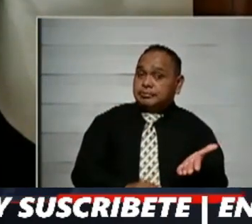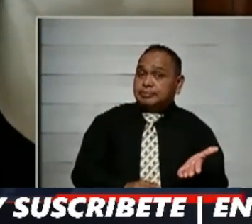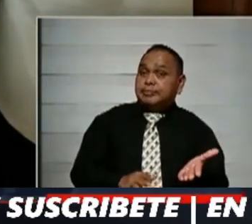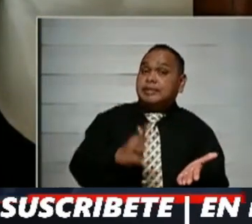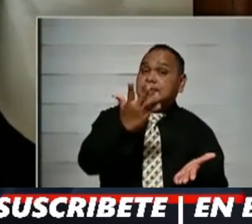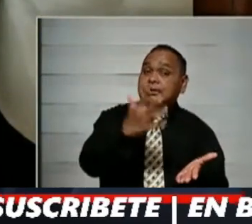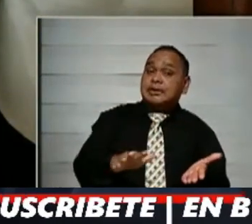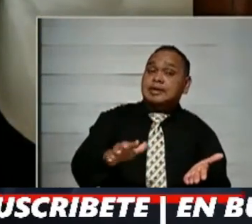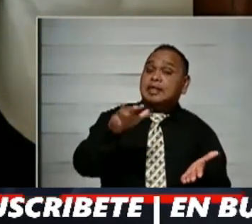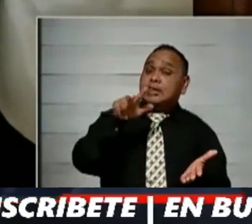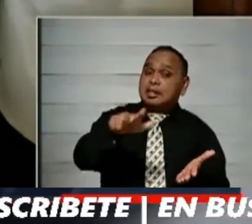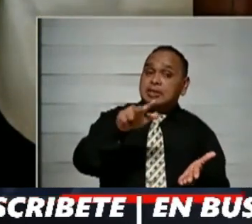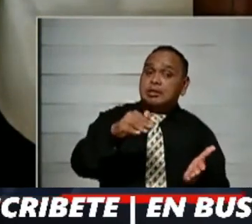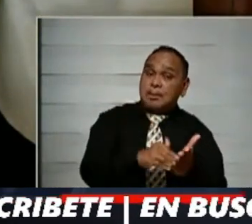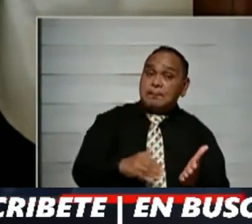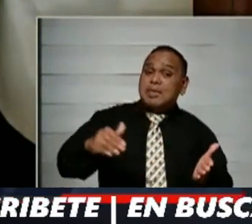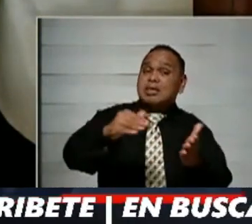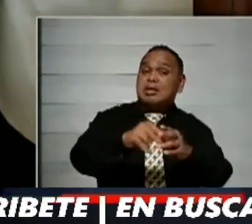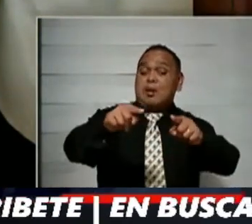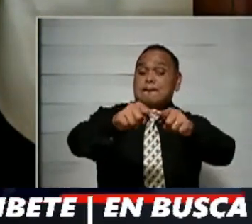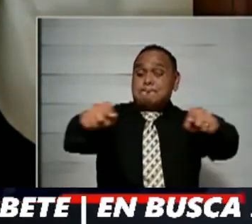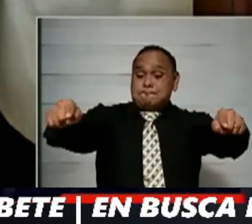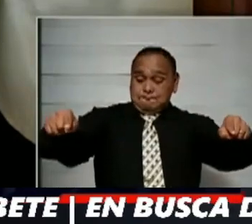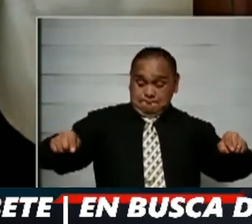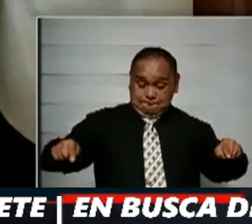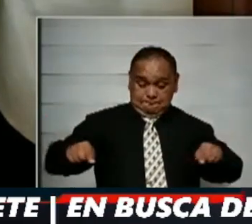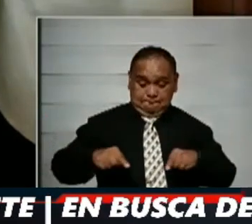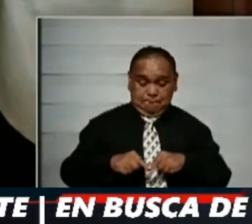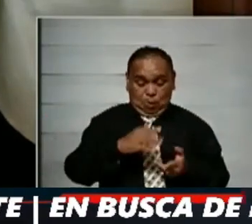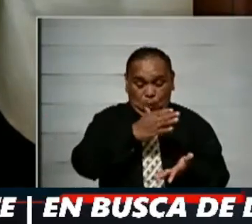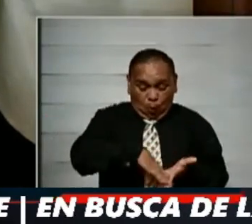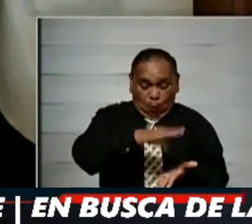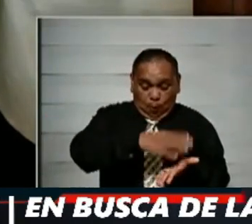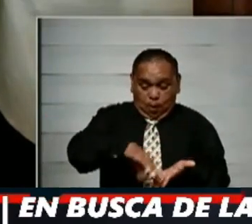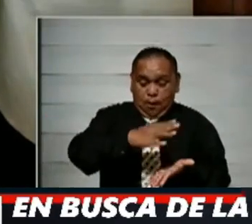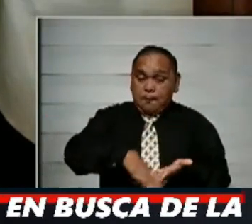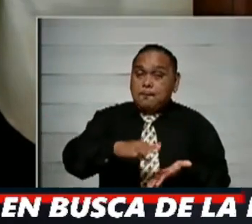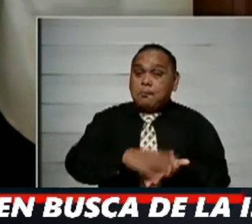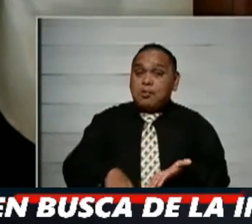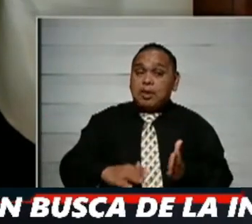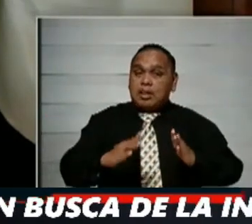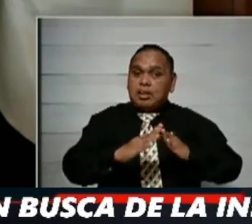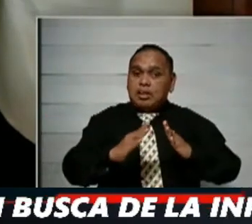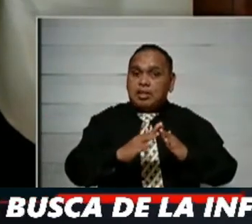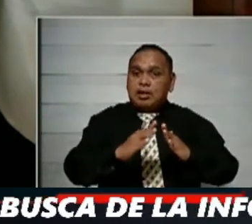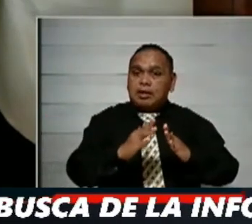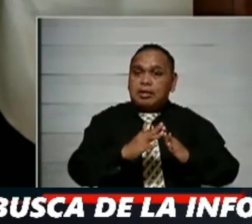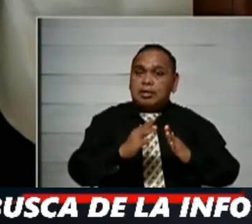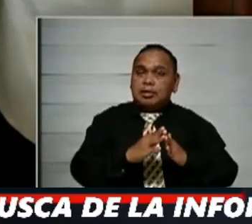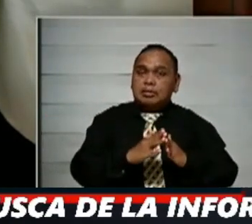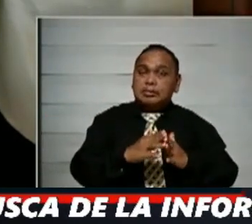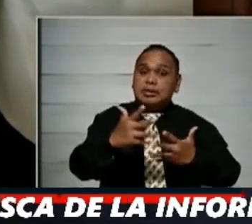millones, los 18 millones de metros cuadrados, los empiezan a comprar y empieza a hacer su casa, él entrando en el 15 y en